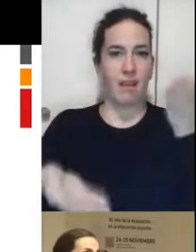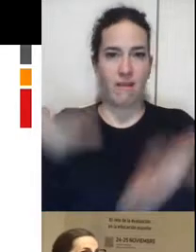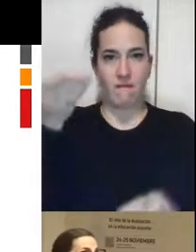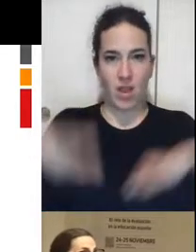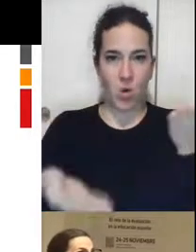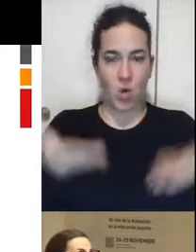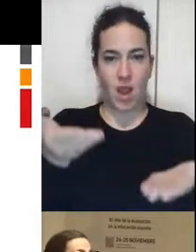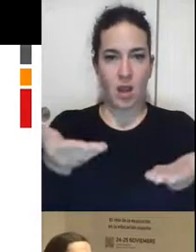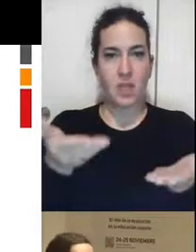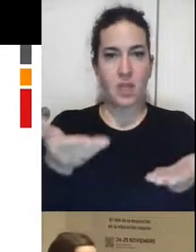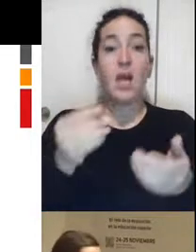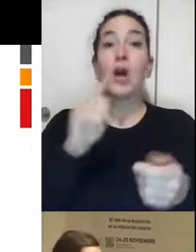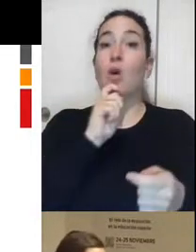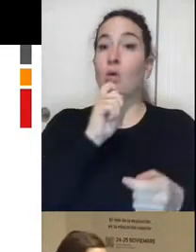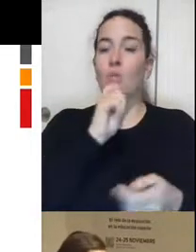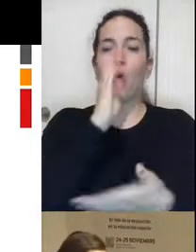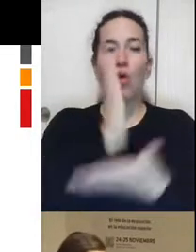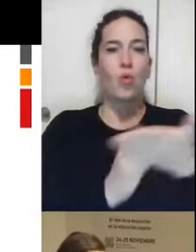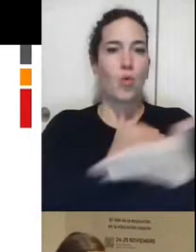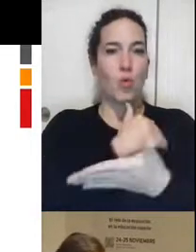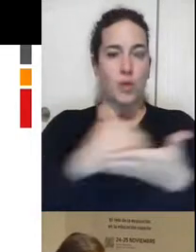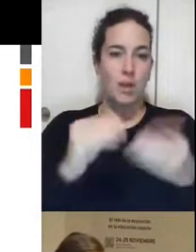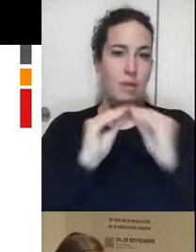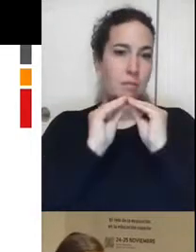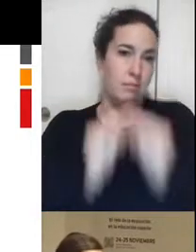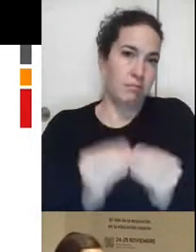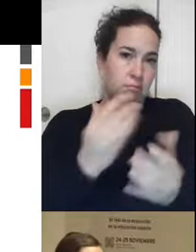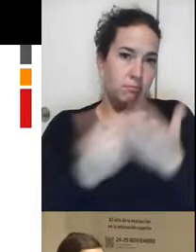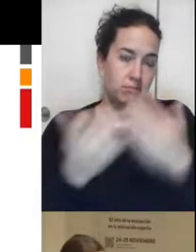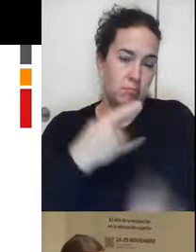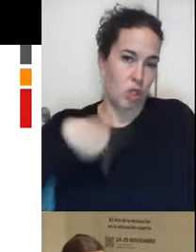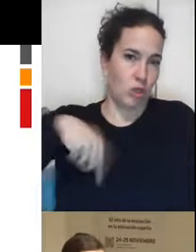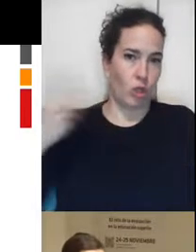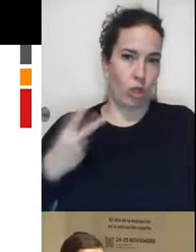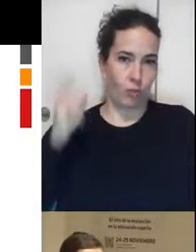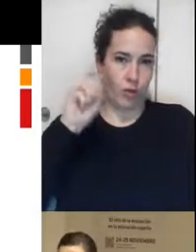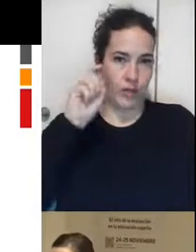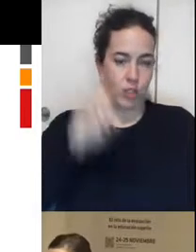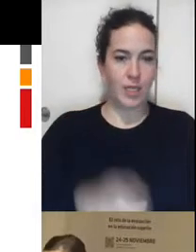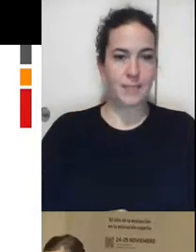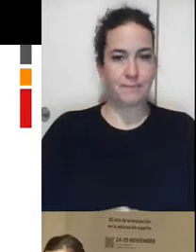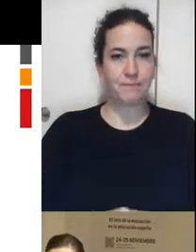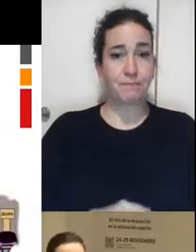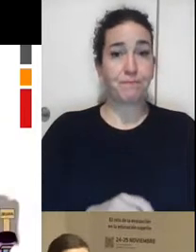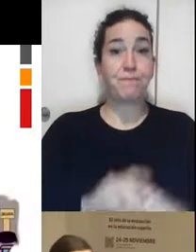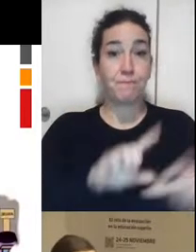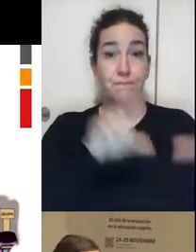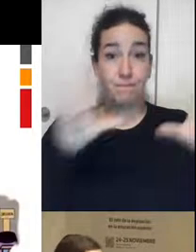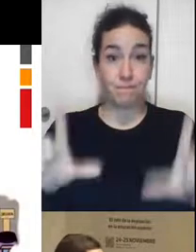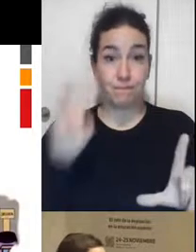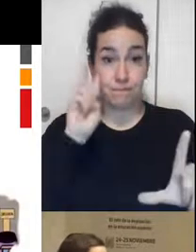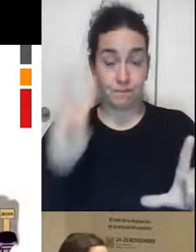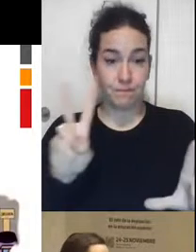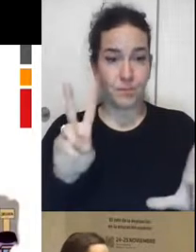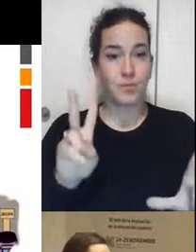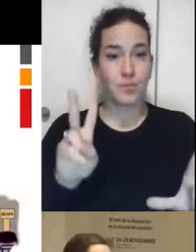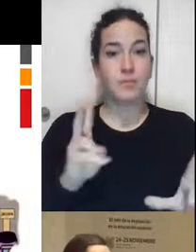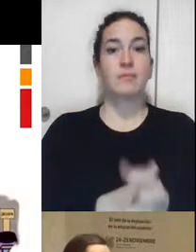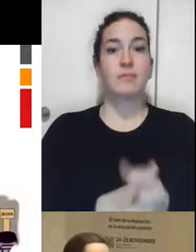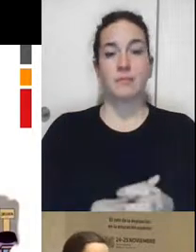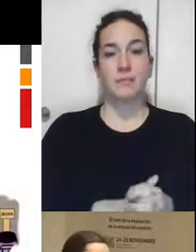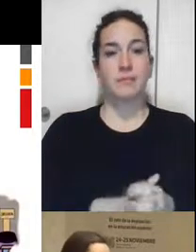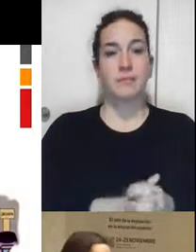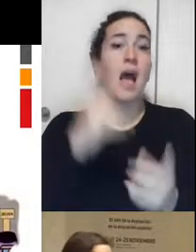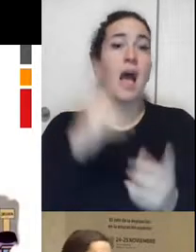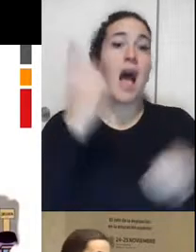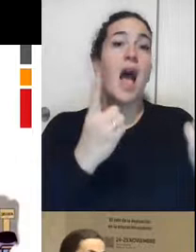una rúbrica que realizamos las docentes. Como pueden ver en la siguiente diapositiva, hubo estudiantes que optaron